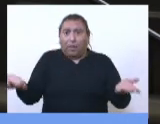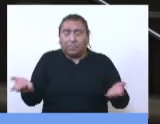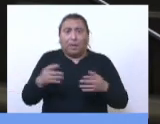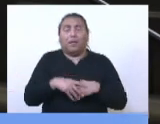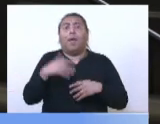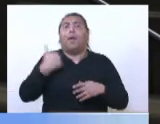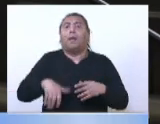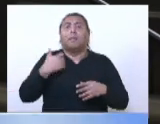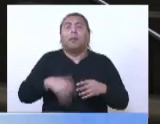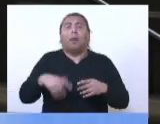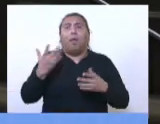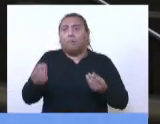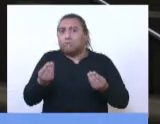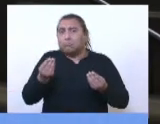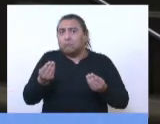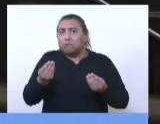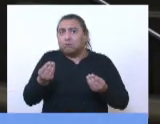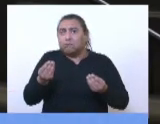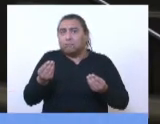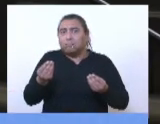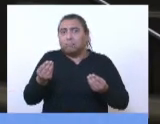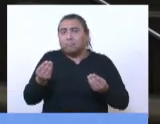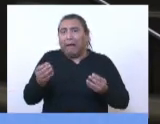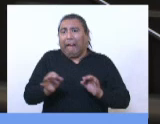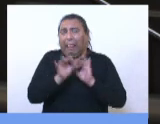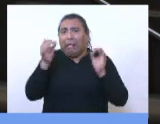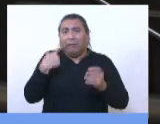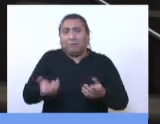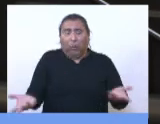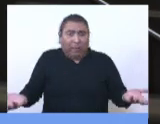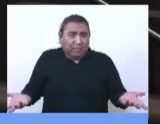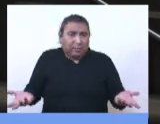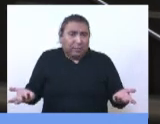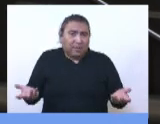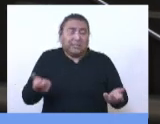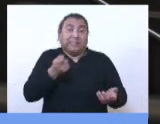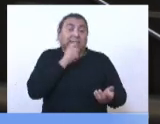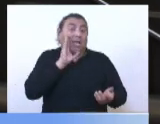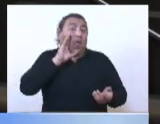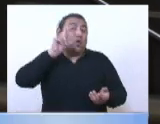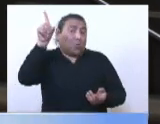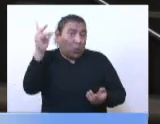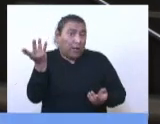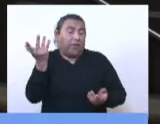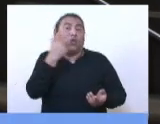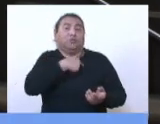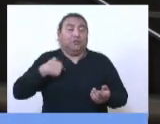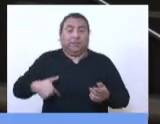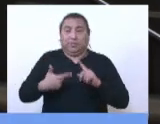en argentina reduce la emisión a 0 nadie se da cuenta eeuu china